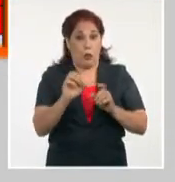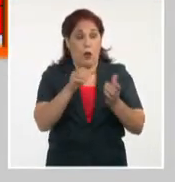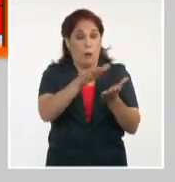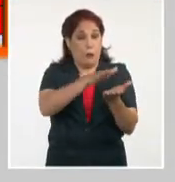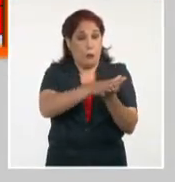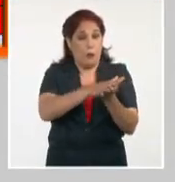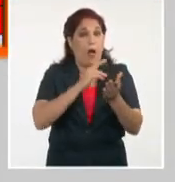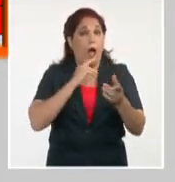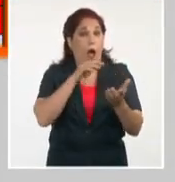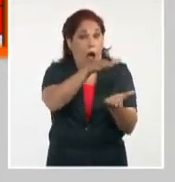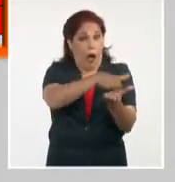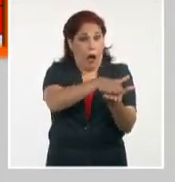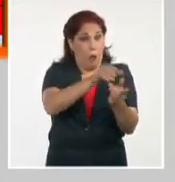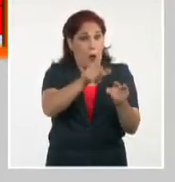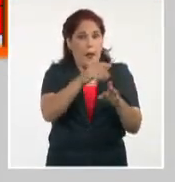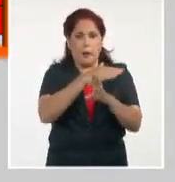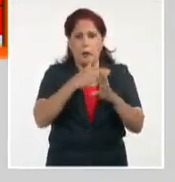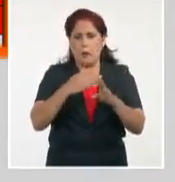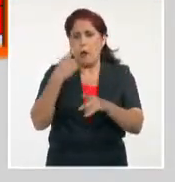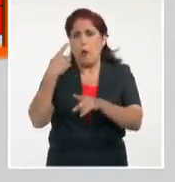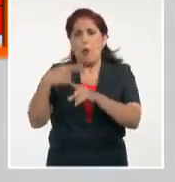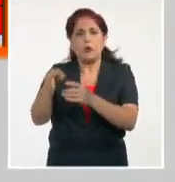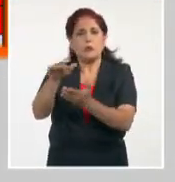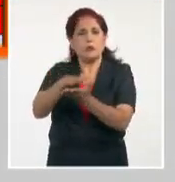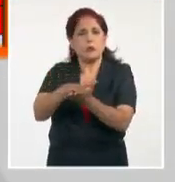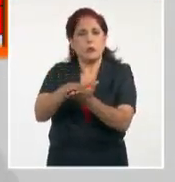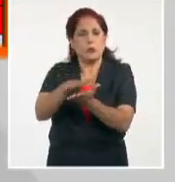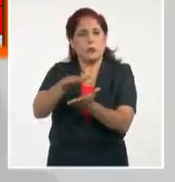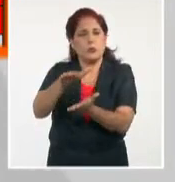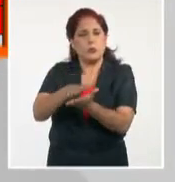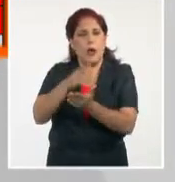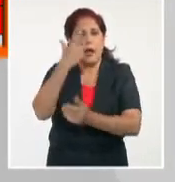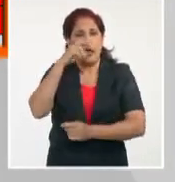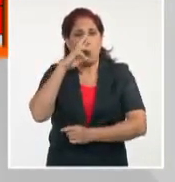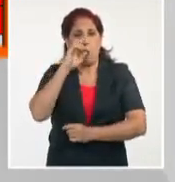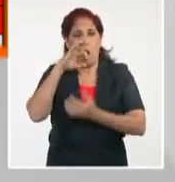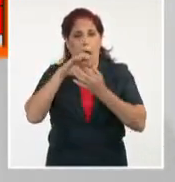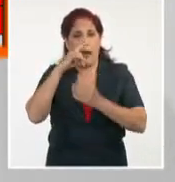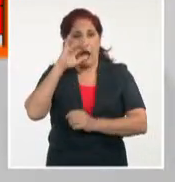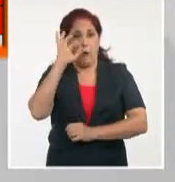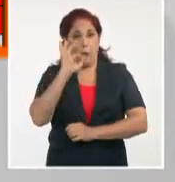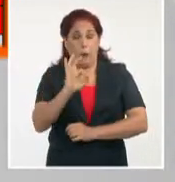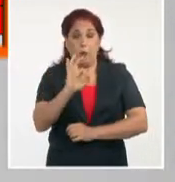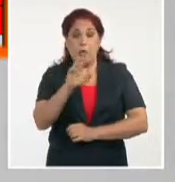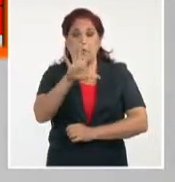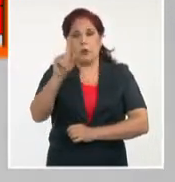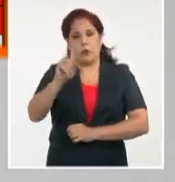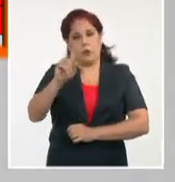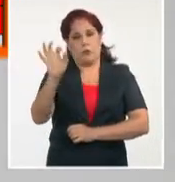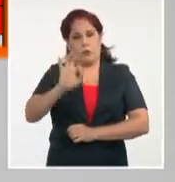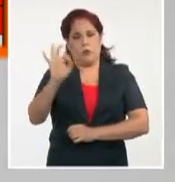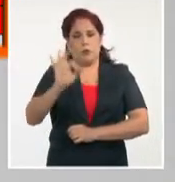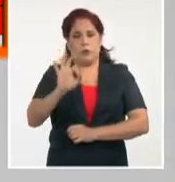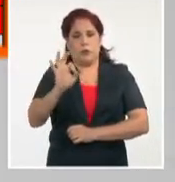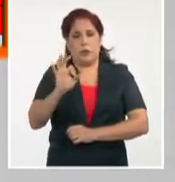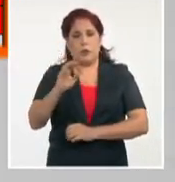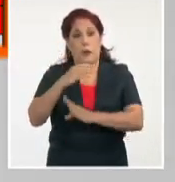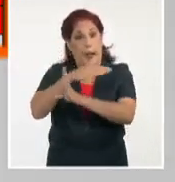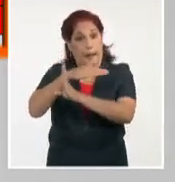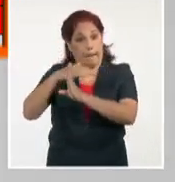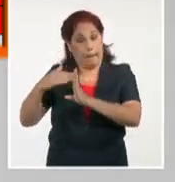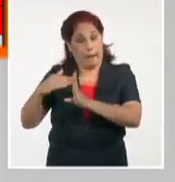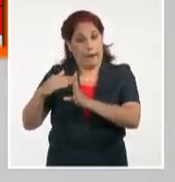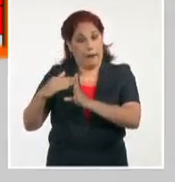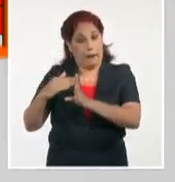media, pero en Aribanabo solo ha llovido, en la cuenca, que es donde hace falta que llueve, el 51% de la media.